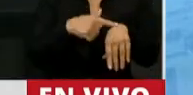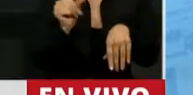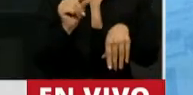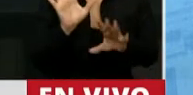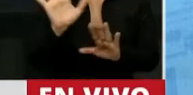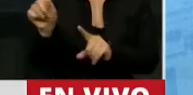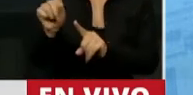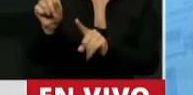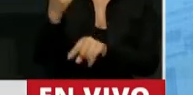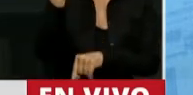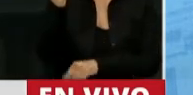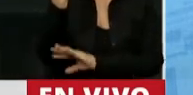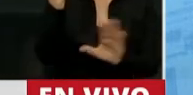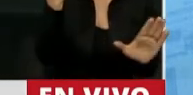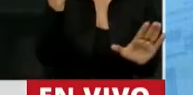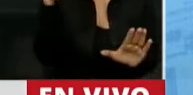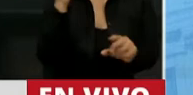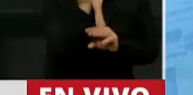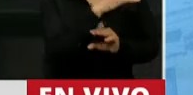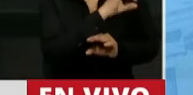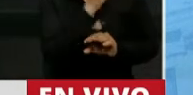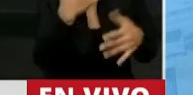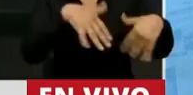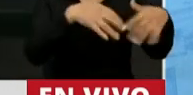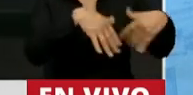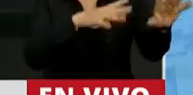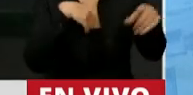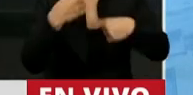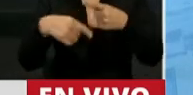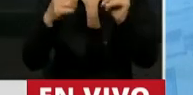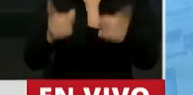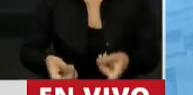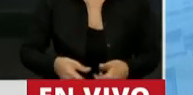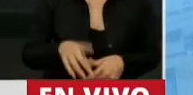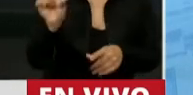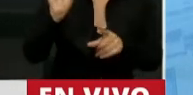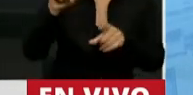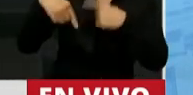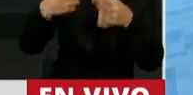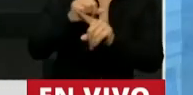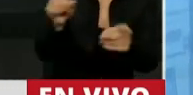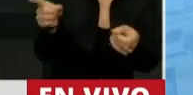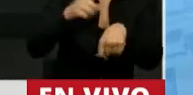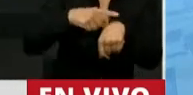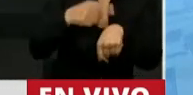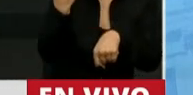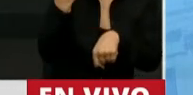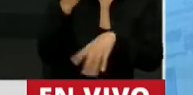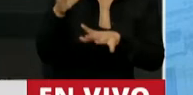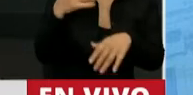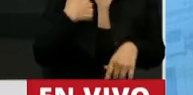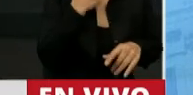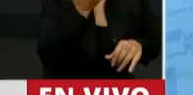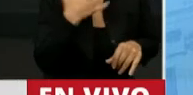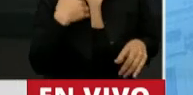Diputado, tiene una. Sí, pero pasaron por mal porque... Bueno, no importa, sigamos. No, digamos no, pero el tiempo es el de una. Tengo un poquito